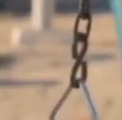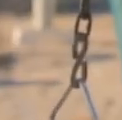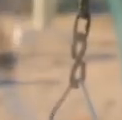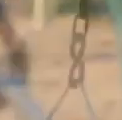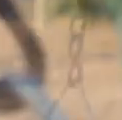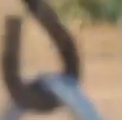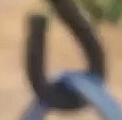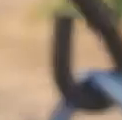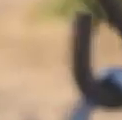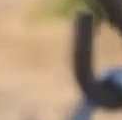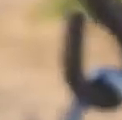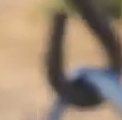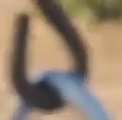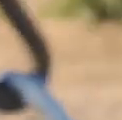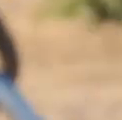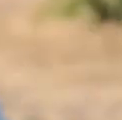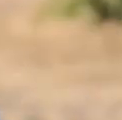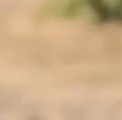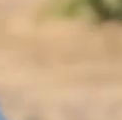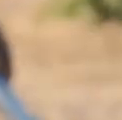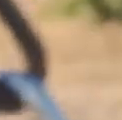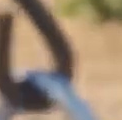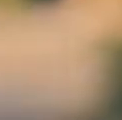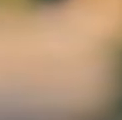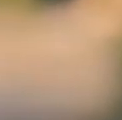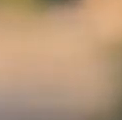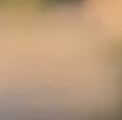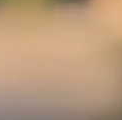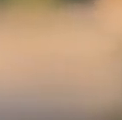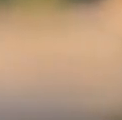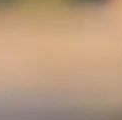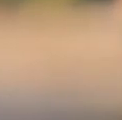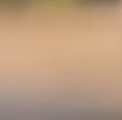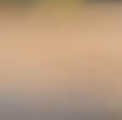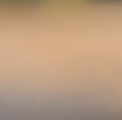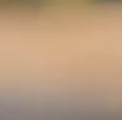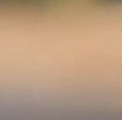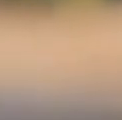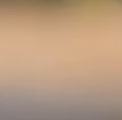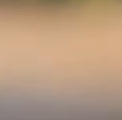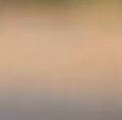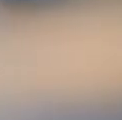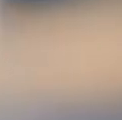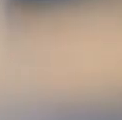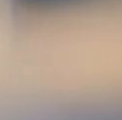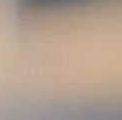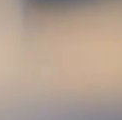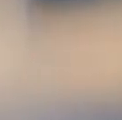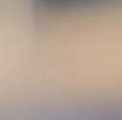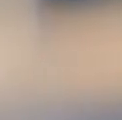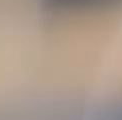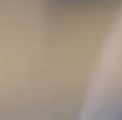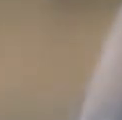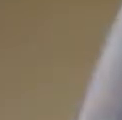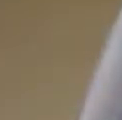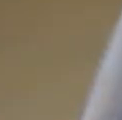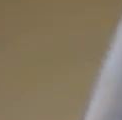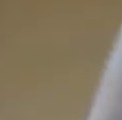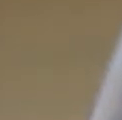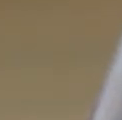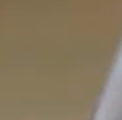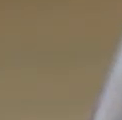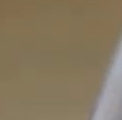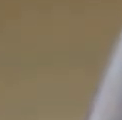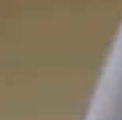peligroso porque no se ve y como no lo ves te confías y sales a pasear sacas a tus hijos a pasear